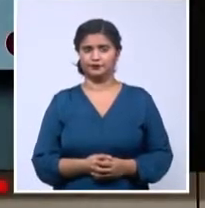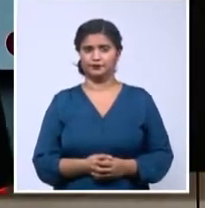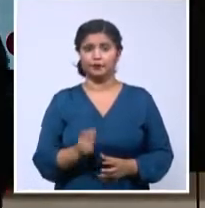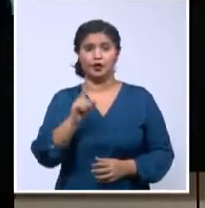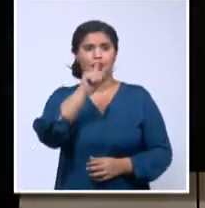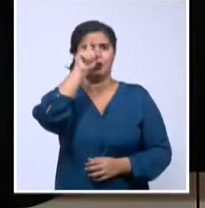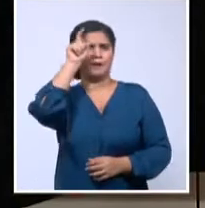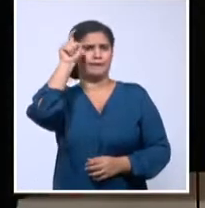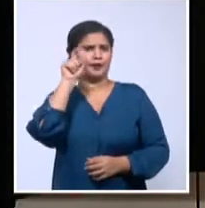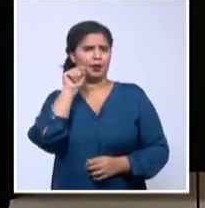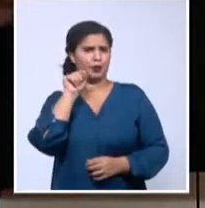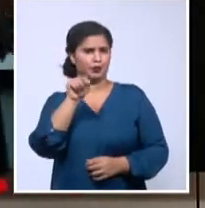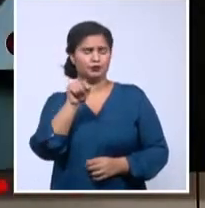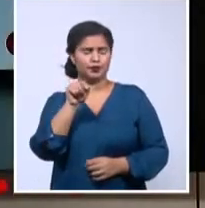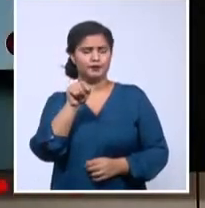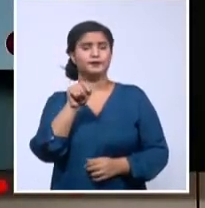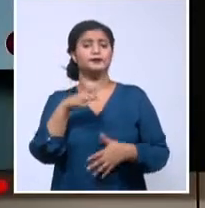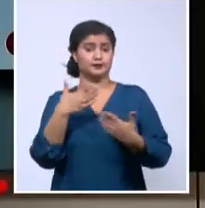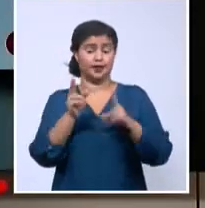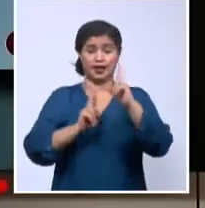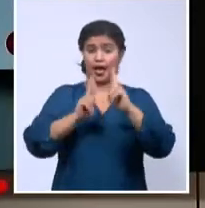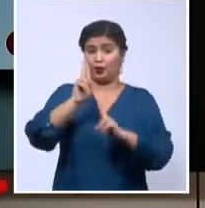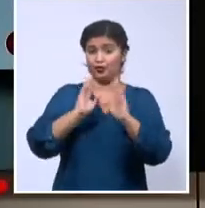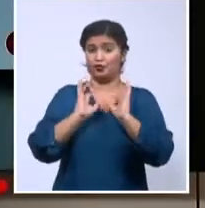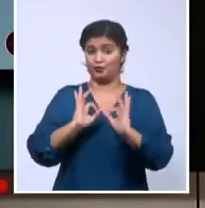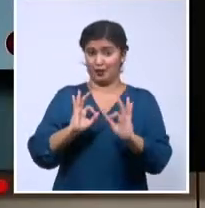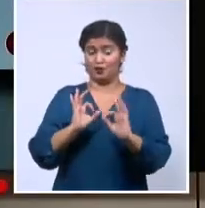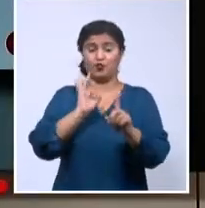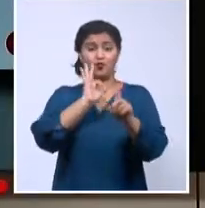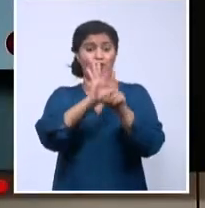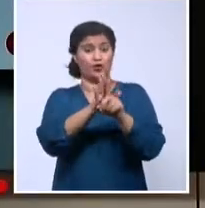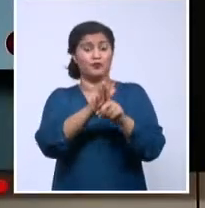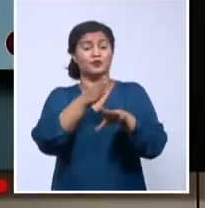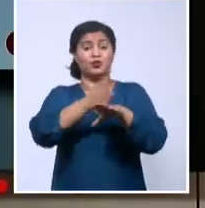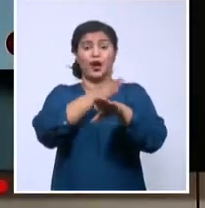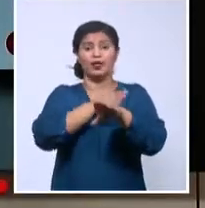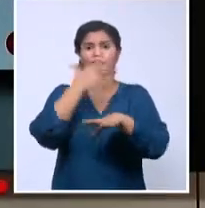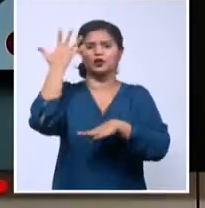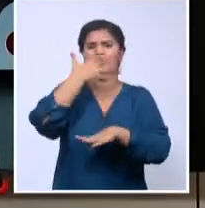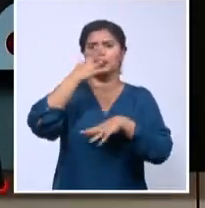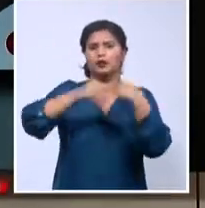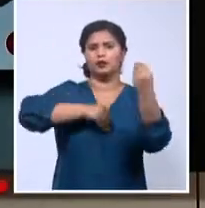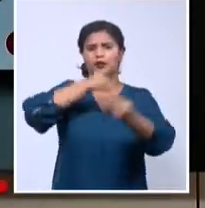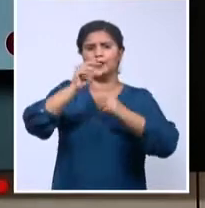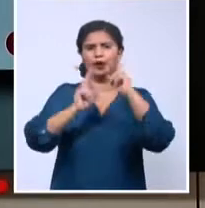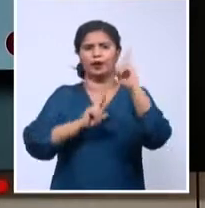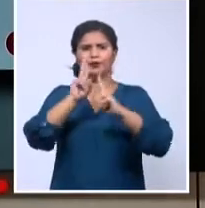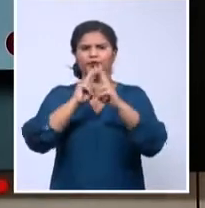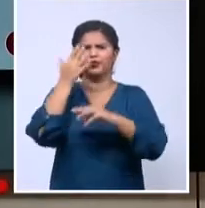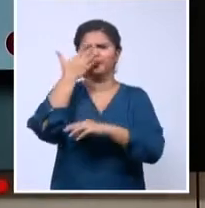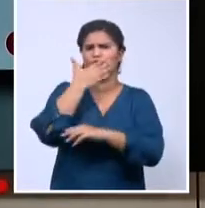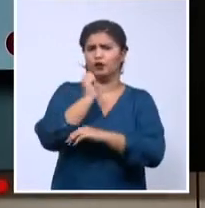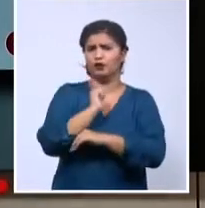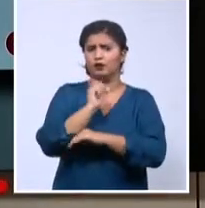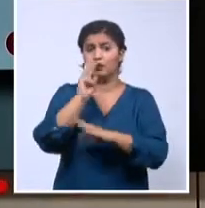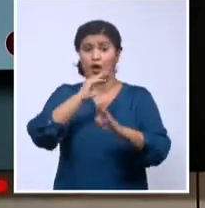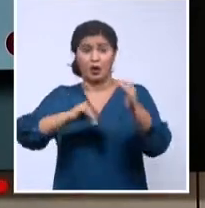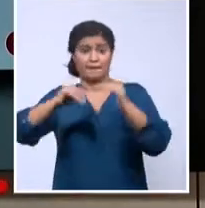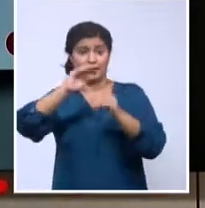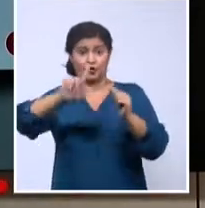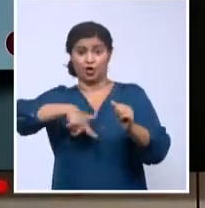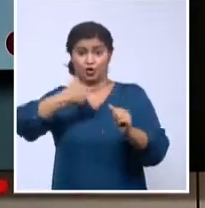más comentarios, los acuerdos iniciales y los que están en el correo. ¿Quién ha cambiado los acuerdos? ¿A qué conclusión ustedes llegan